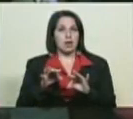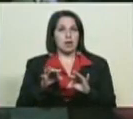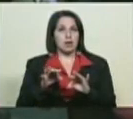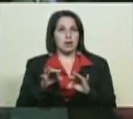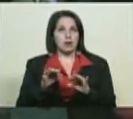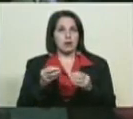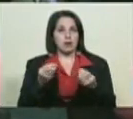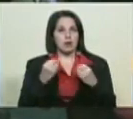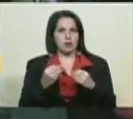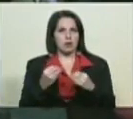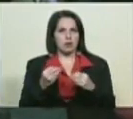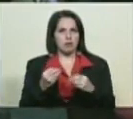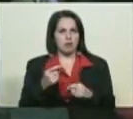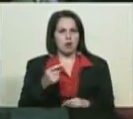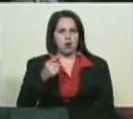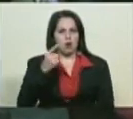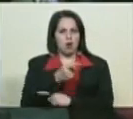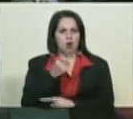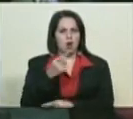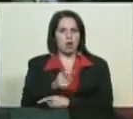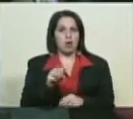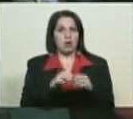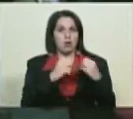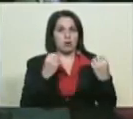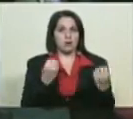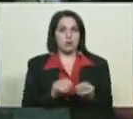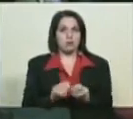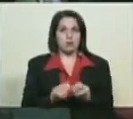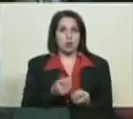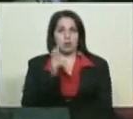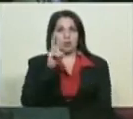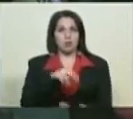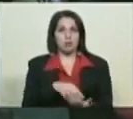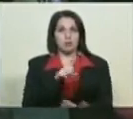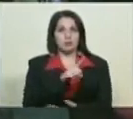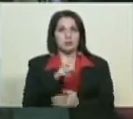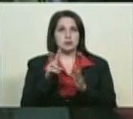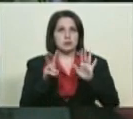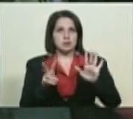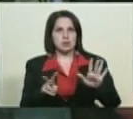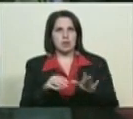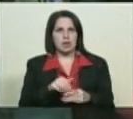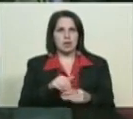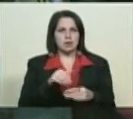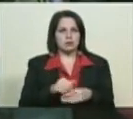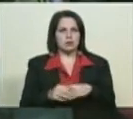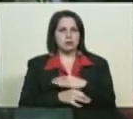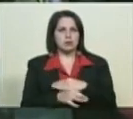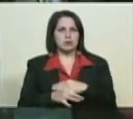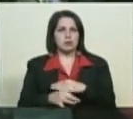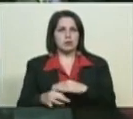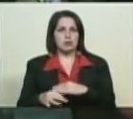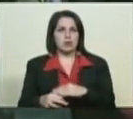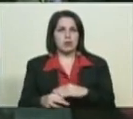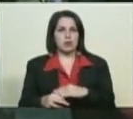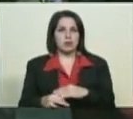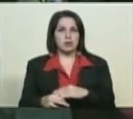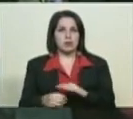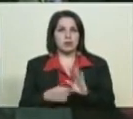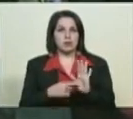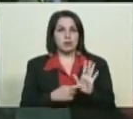enmarcada en la Orden de Operaciones Plan República 2017, elecciones municipales. Hay que